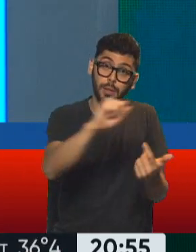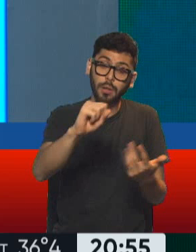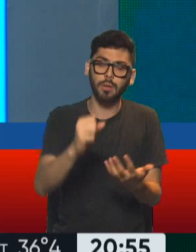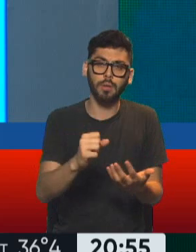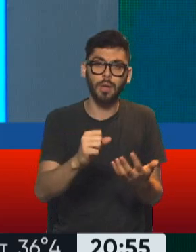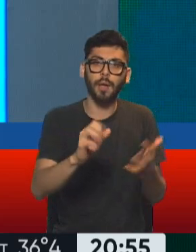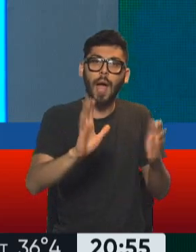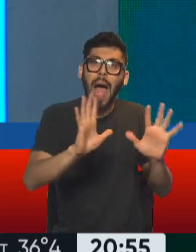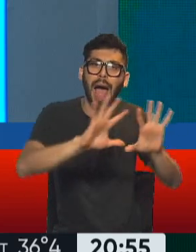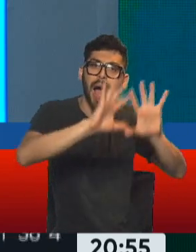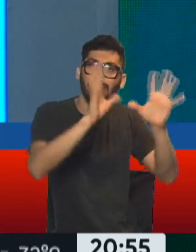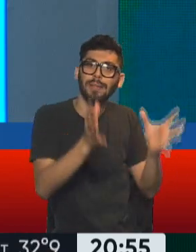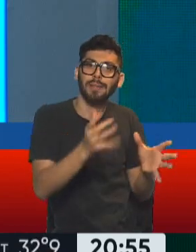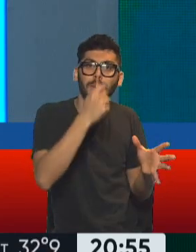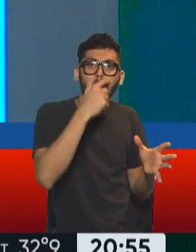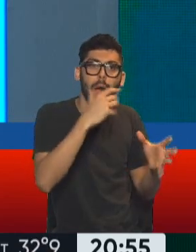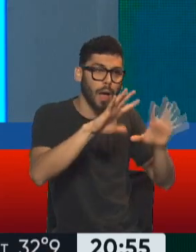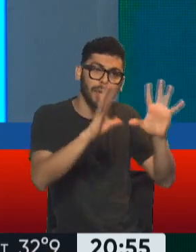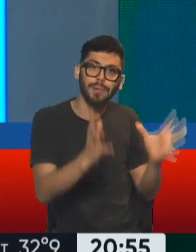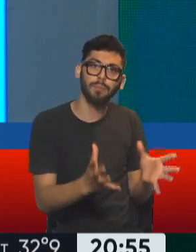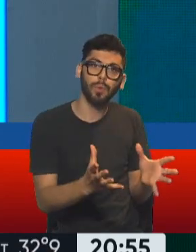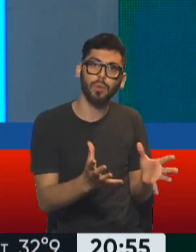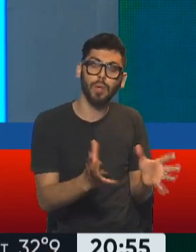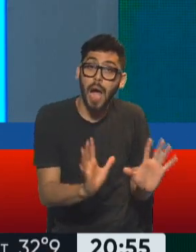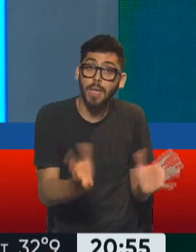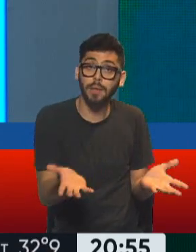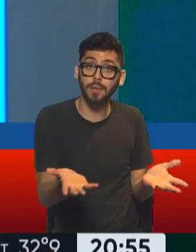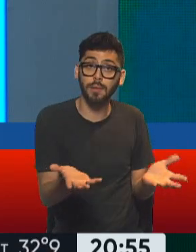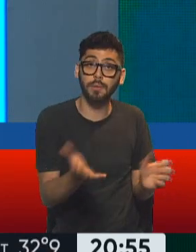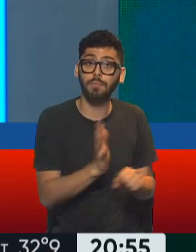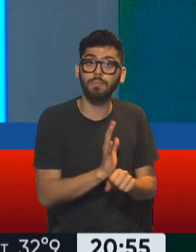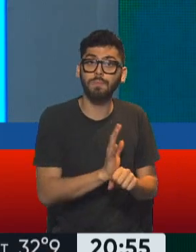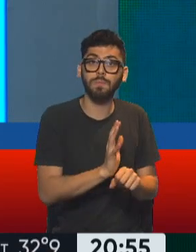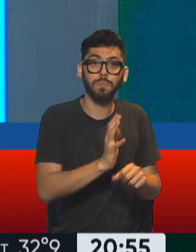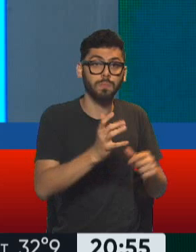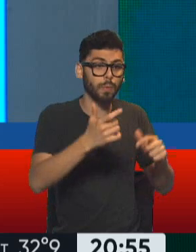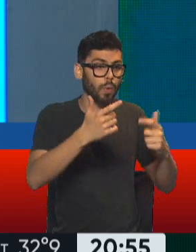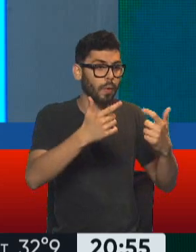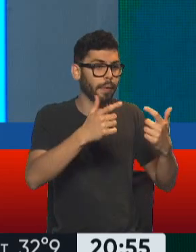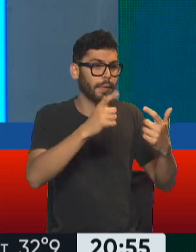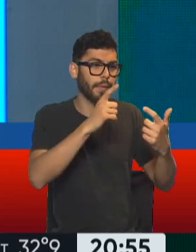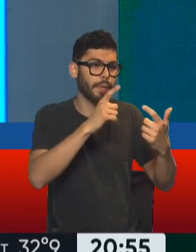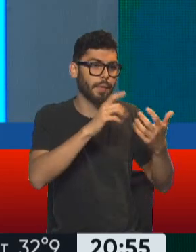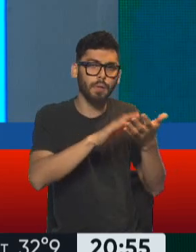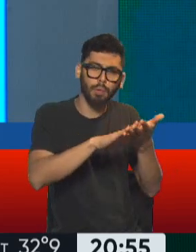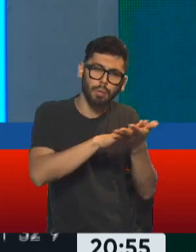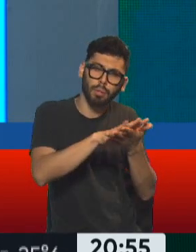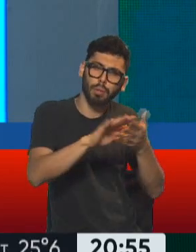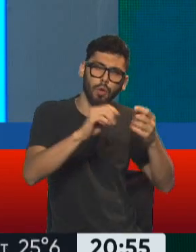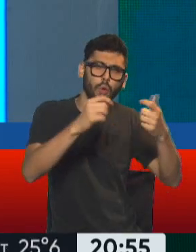eso es el macrismo eso es el macrismo es una corporación mafiosa